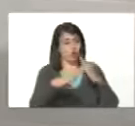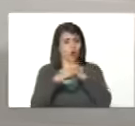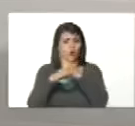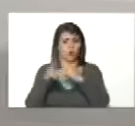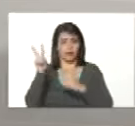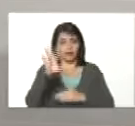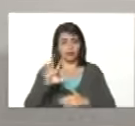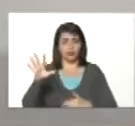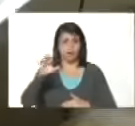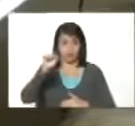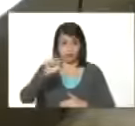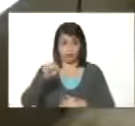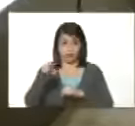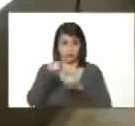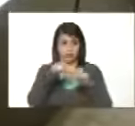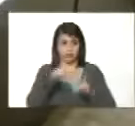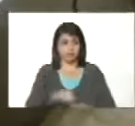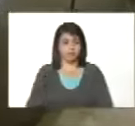Venezuela.